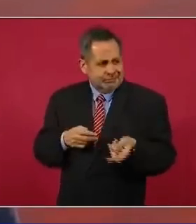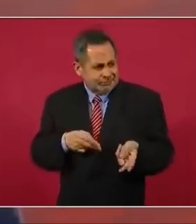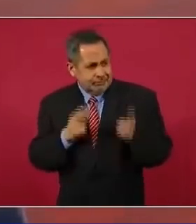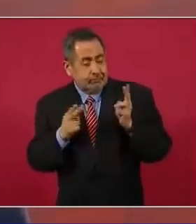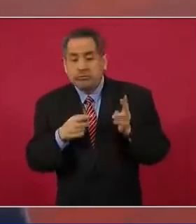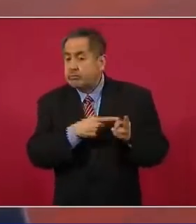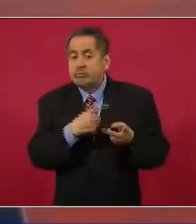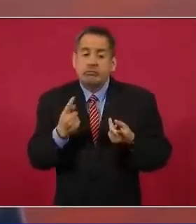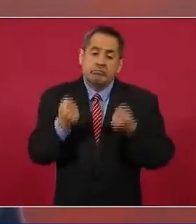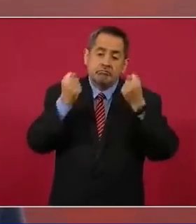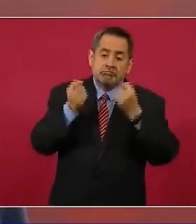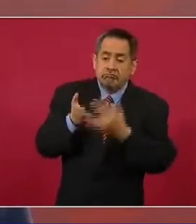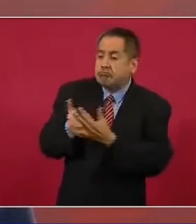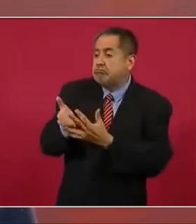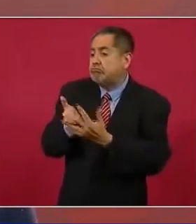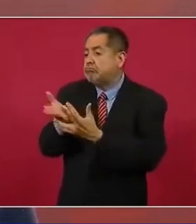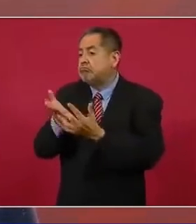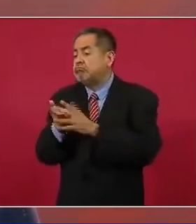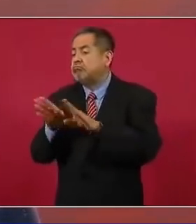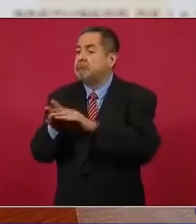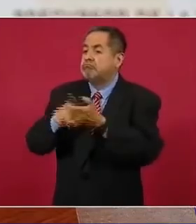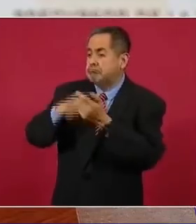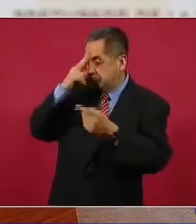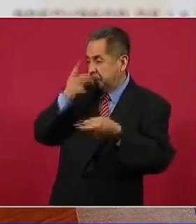a la política interna.